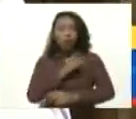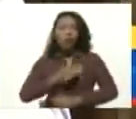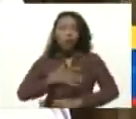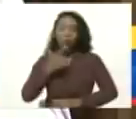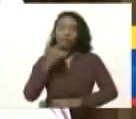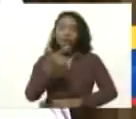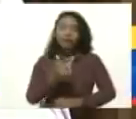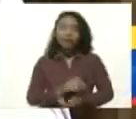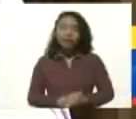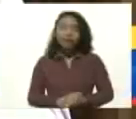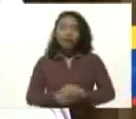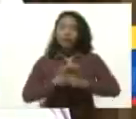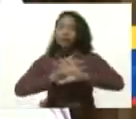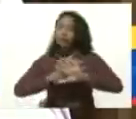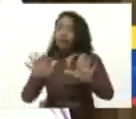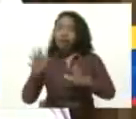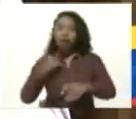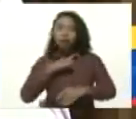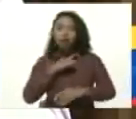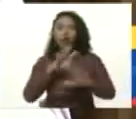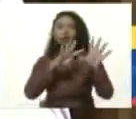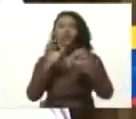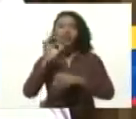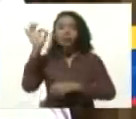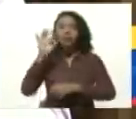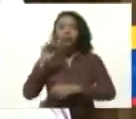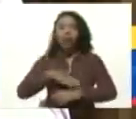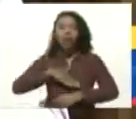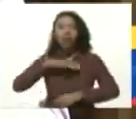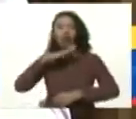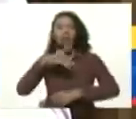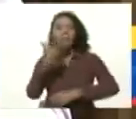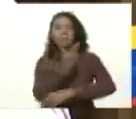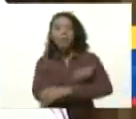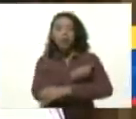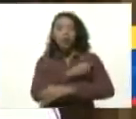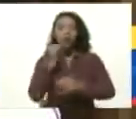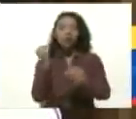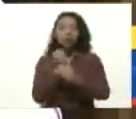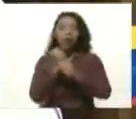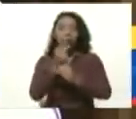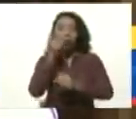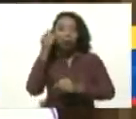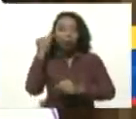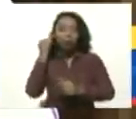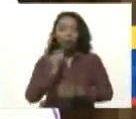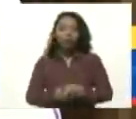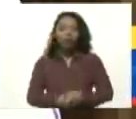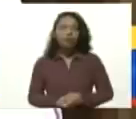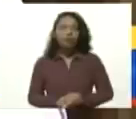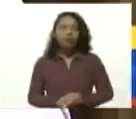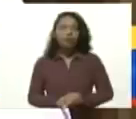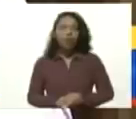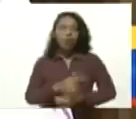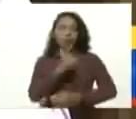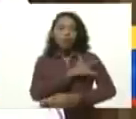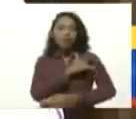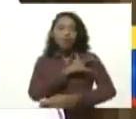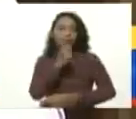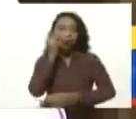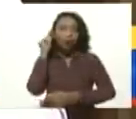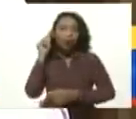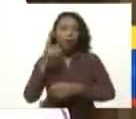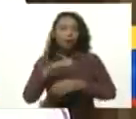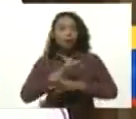reportar que ya hemos llegado al 90% de la vacunación de los trabajadores, trabajadoras, universitarios y